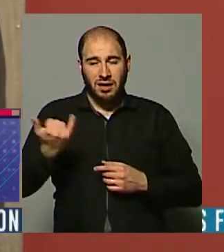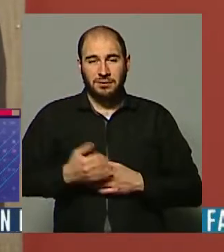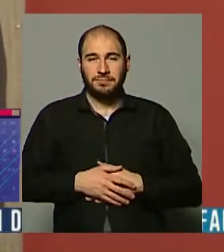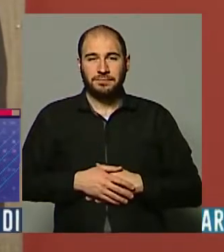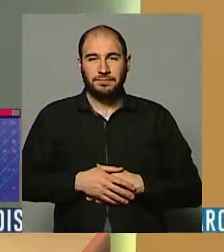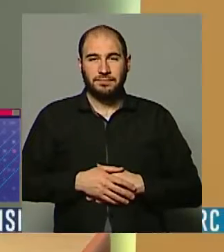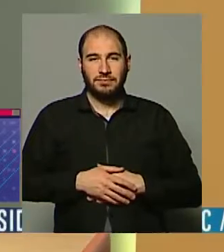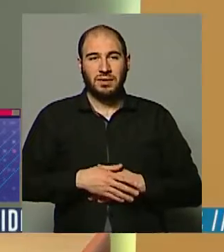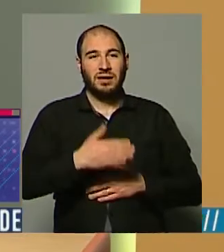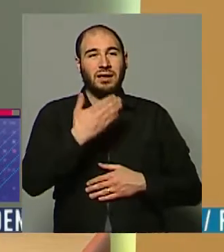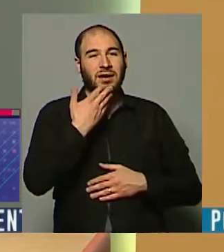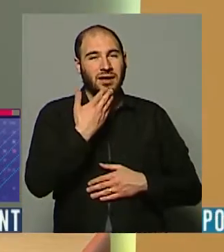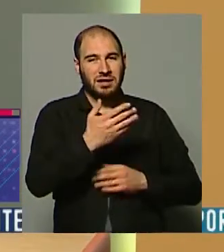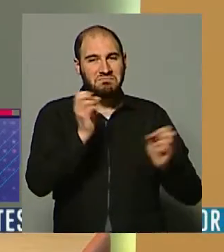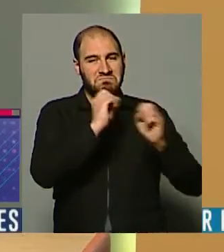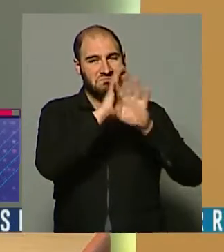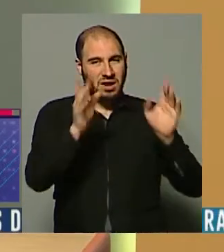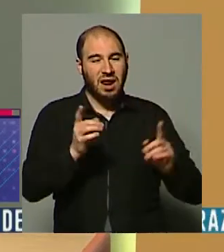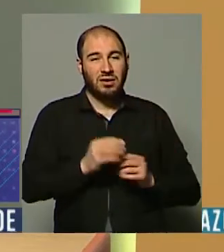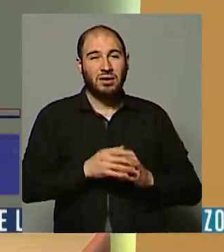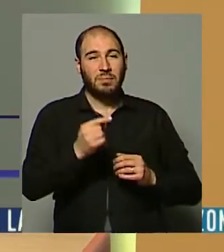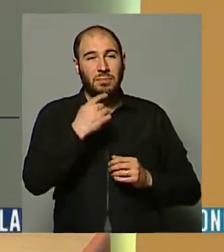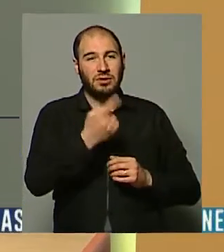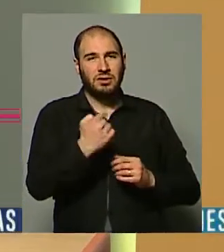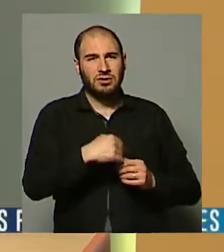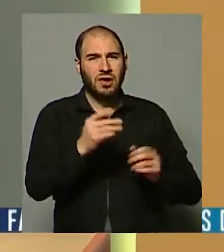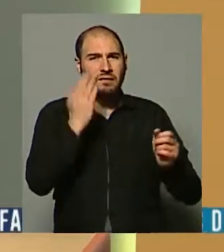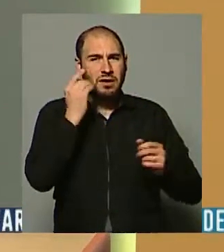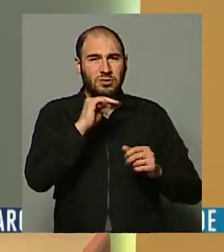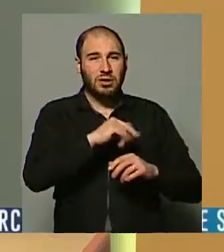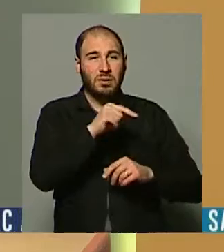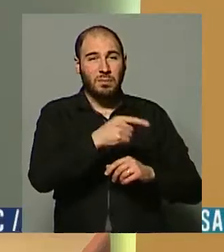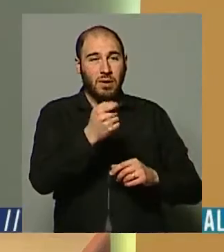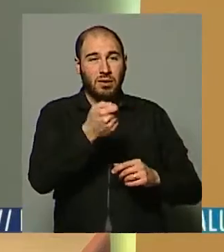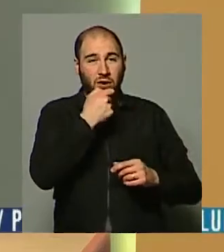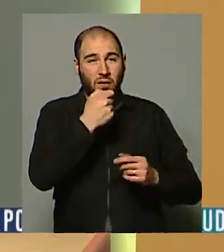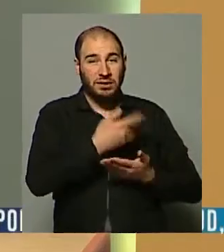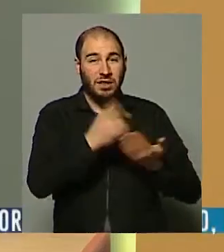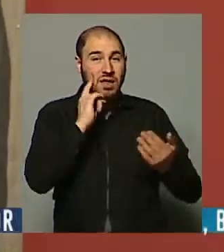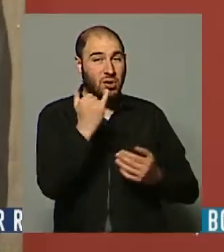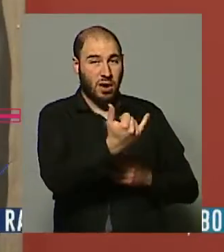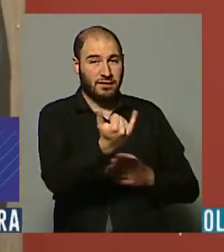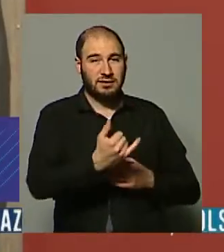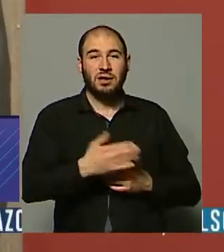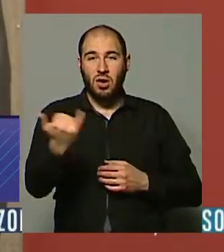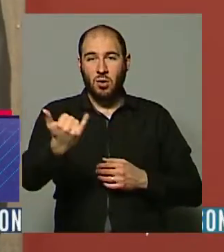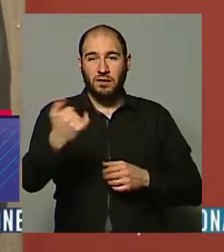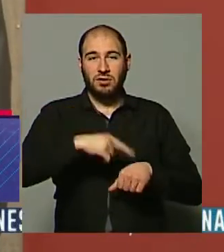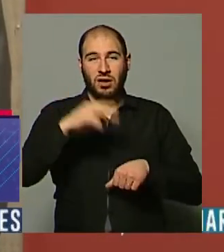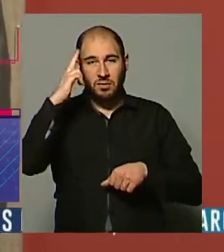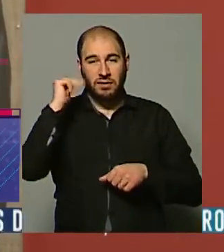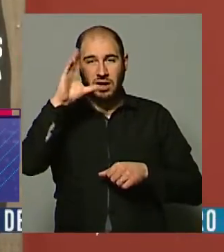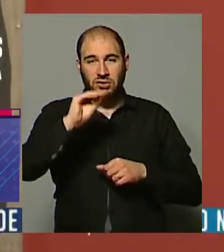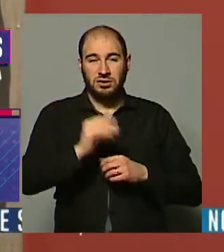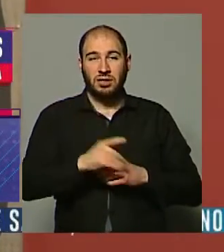tiempo. José Vargas, muy claro como siempre. Otra cosa, estuve viendo en las redes que vas a estar dando un conversatorio el jueves. El jueves a las 21